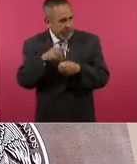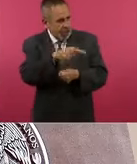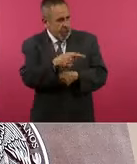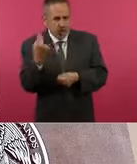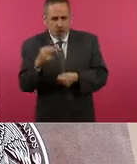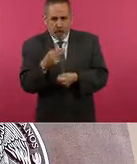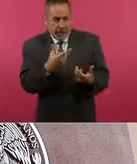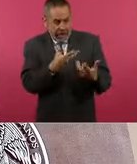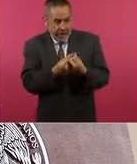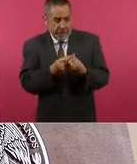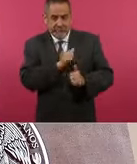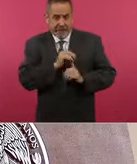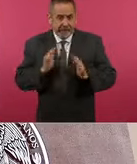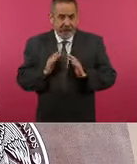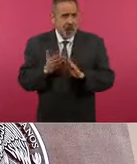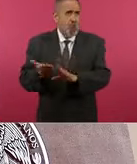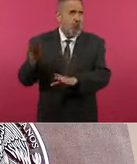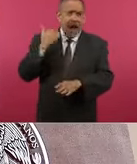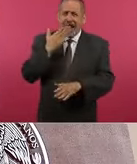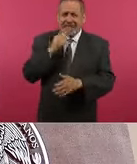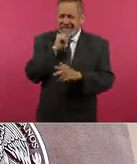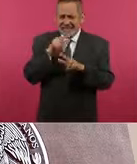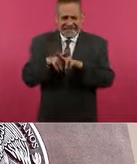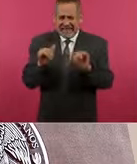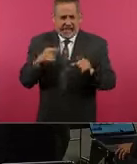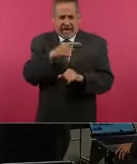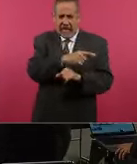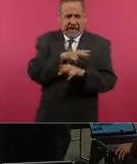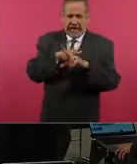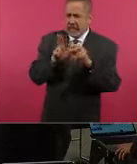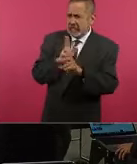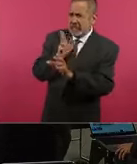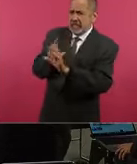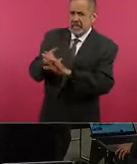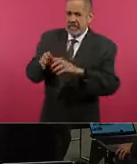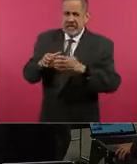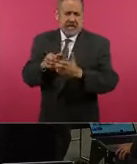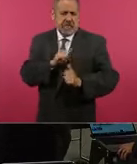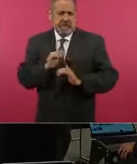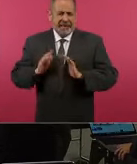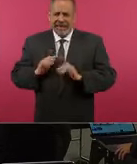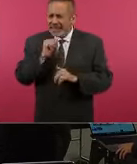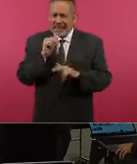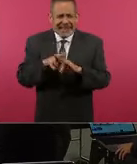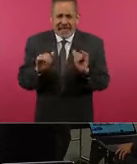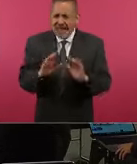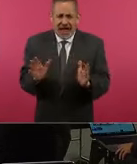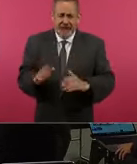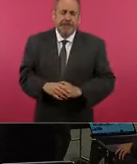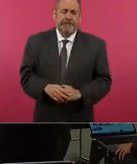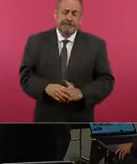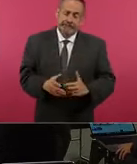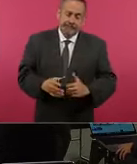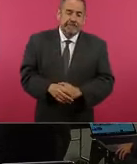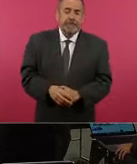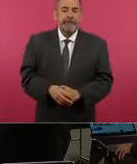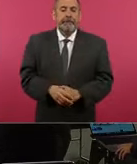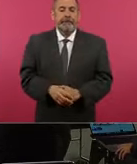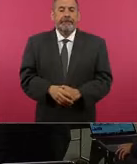ni antes ni ahora, como integrante de las Fuerzas Armadas. Vamos con la siguiente.